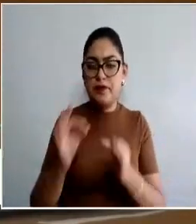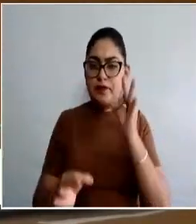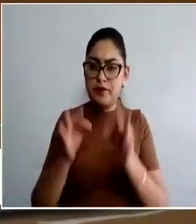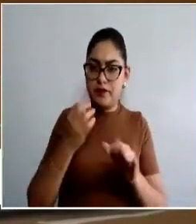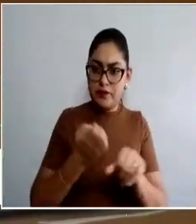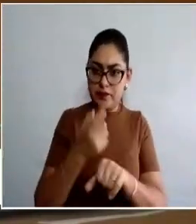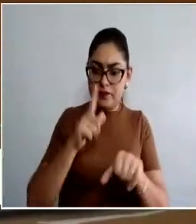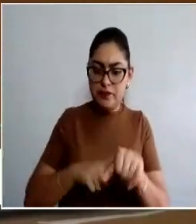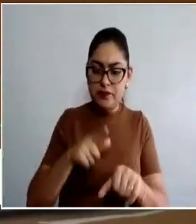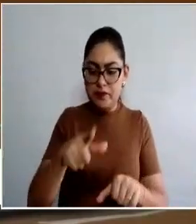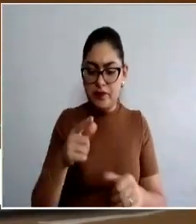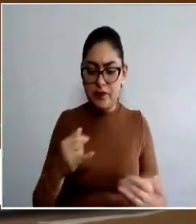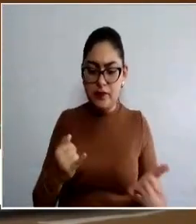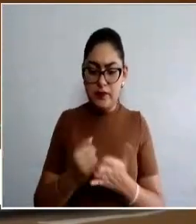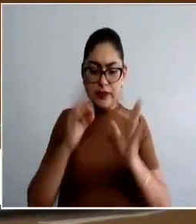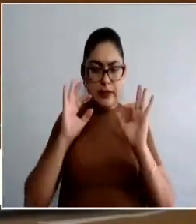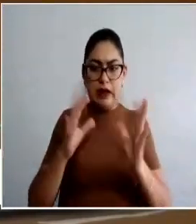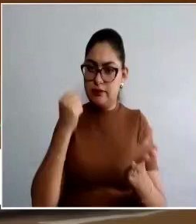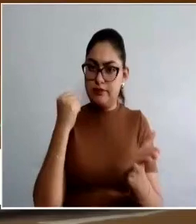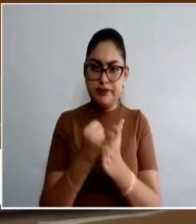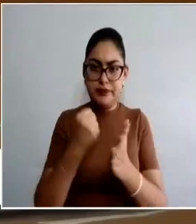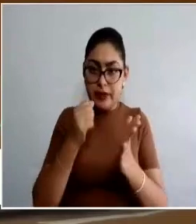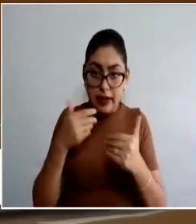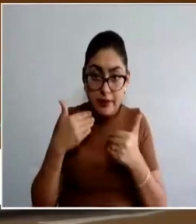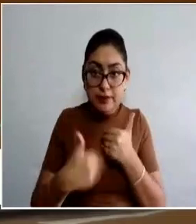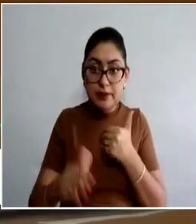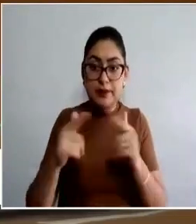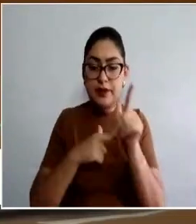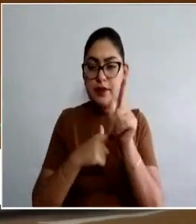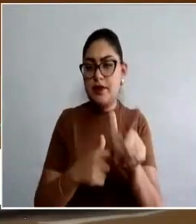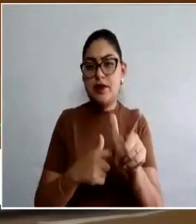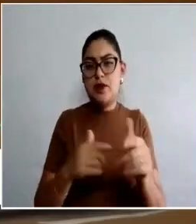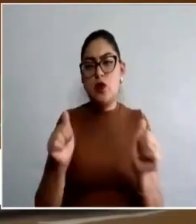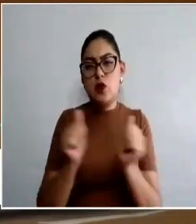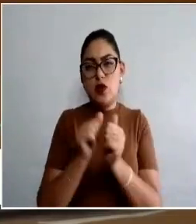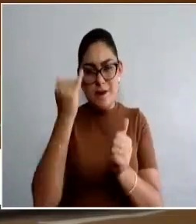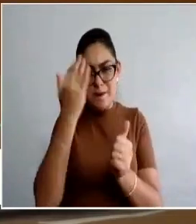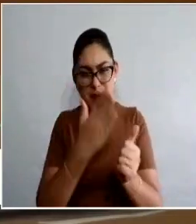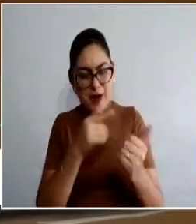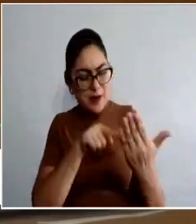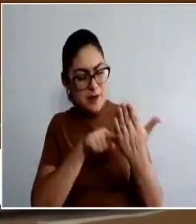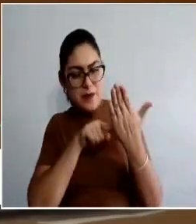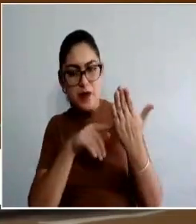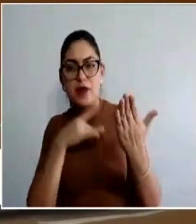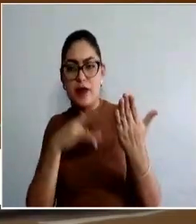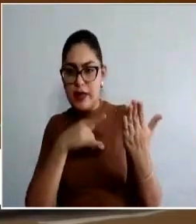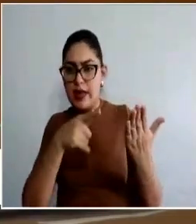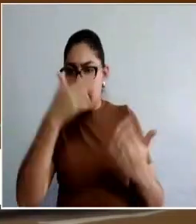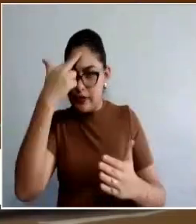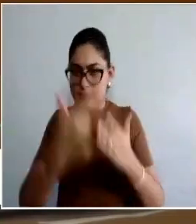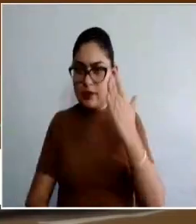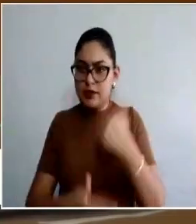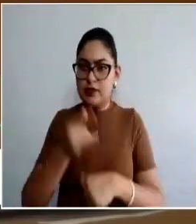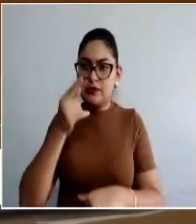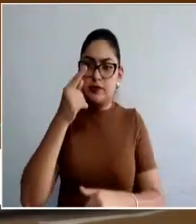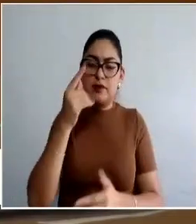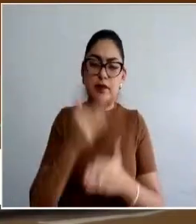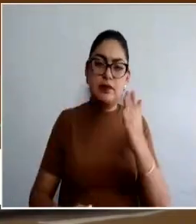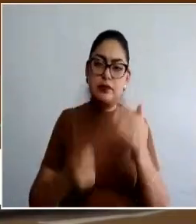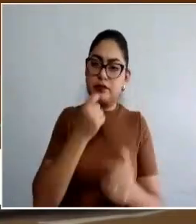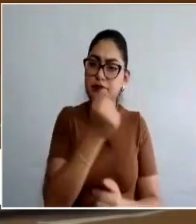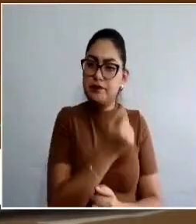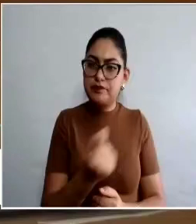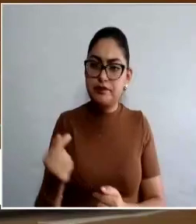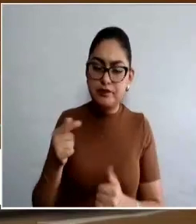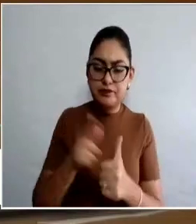determinación definitiva respecto de las imágenes con las que considera que si se acredita la infracción respecto a la vulneración de interés superior de la inglés son inoperantes